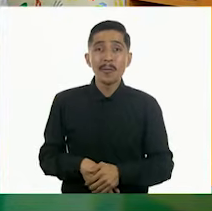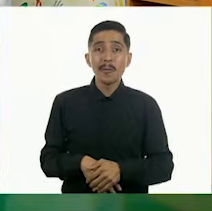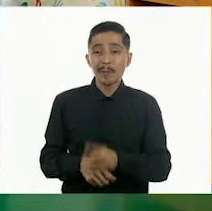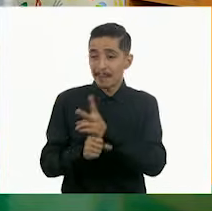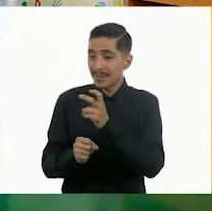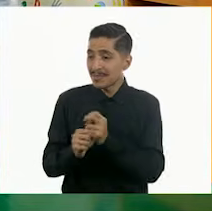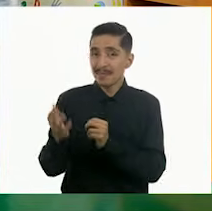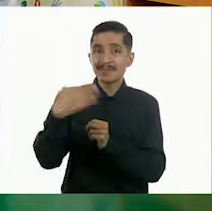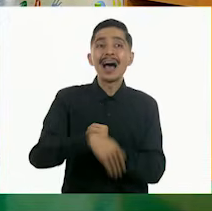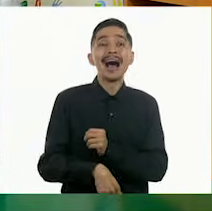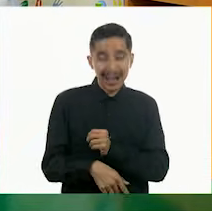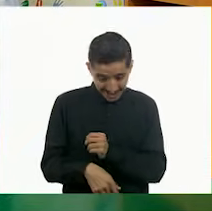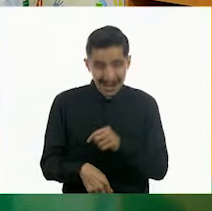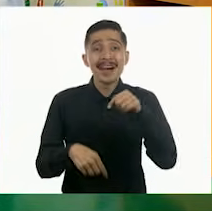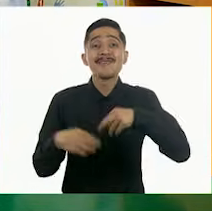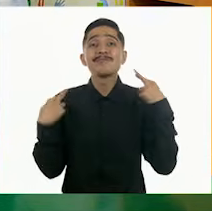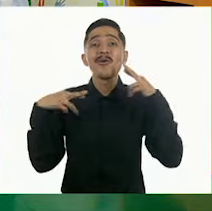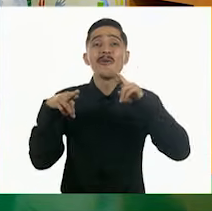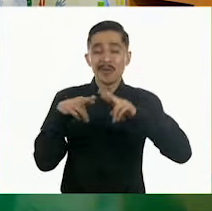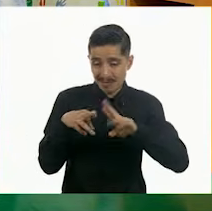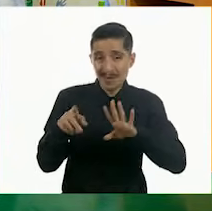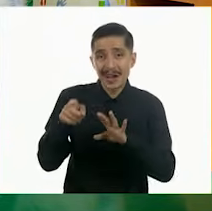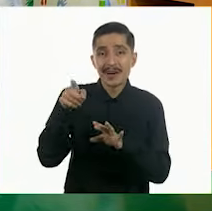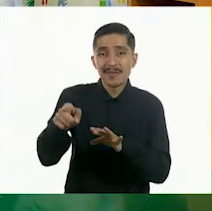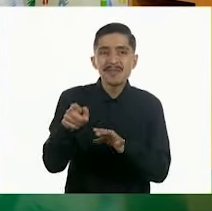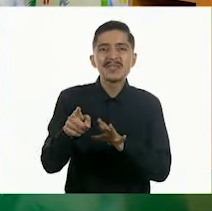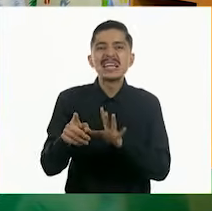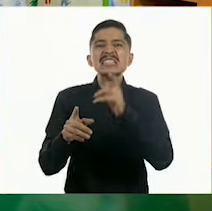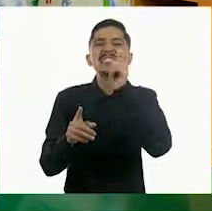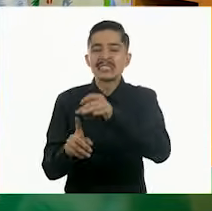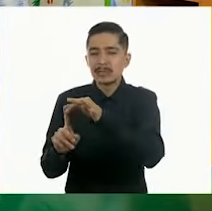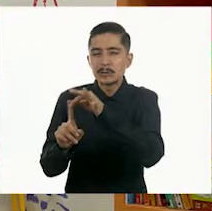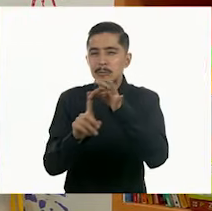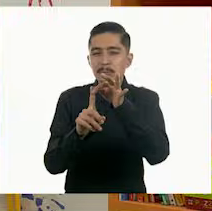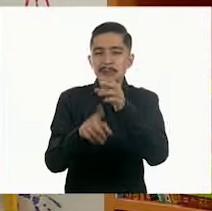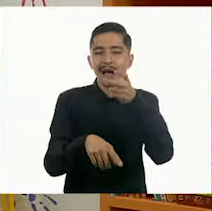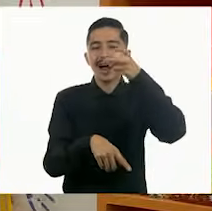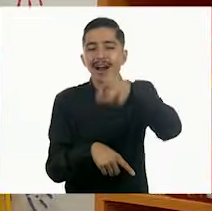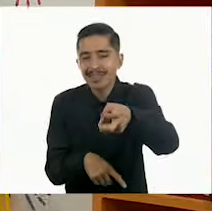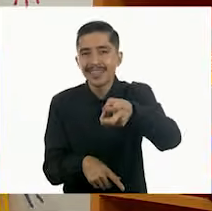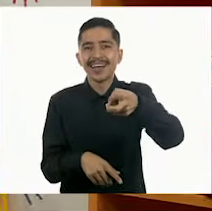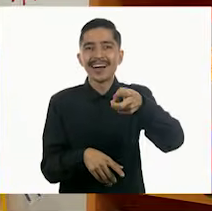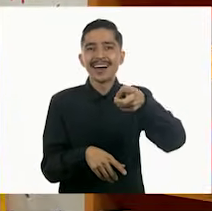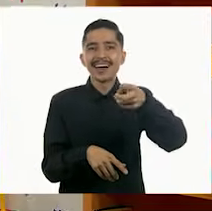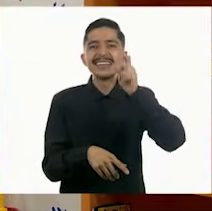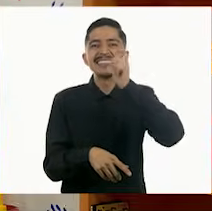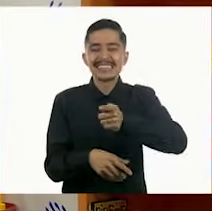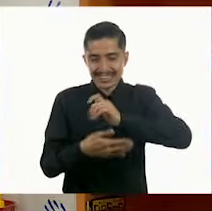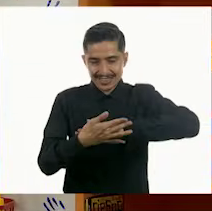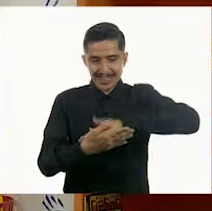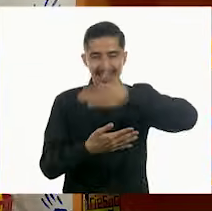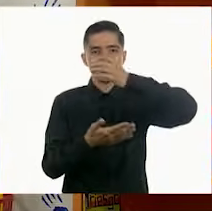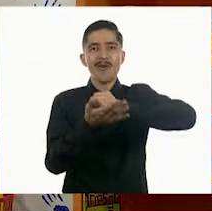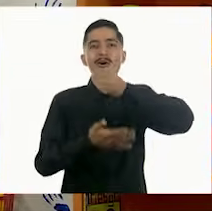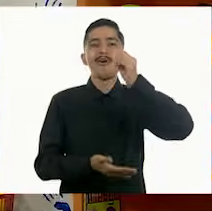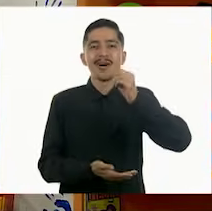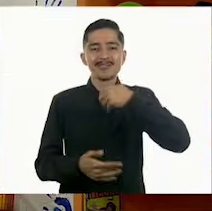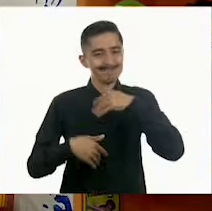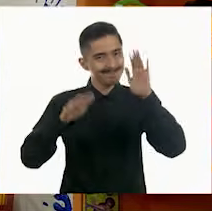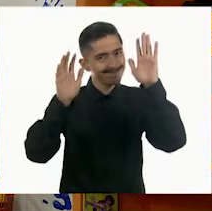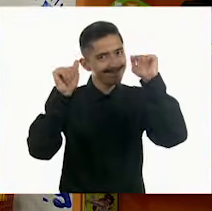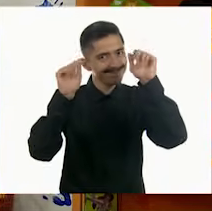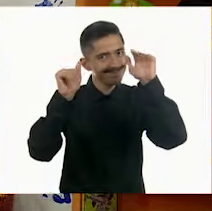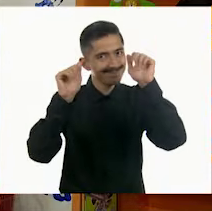se va a quedar con ustedes y él los va a llevar al tesoro oculto. ¿Ah, de verdad? Así es. Yo por hoy me despido